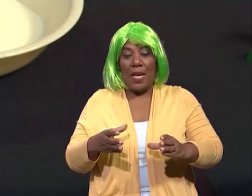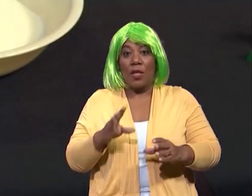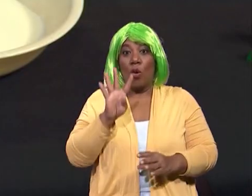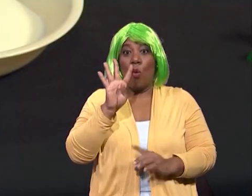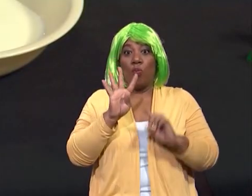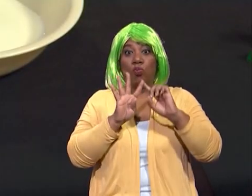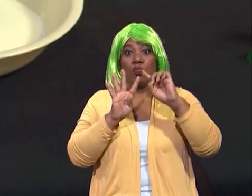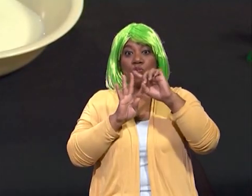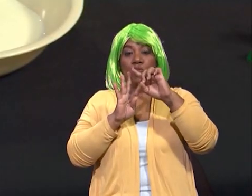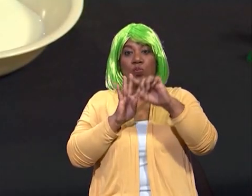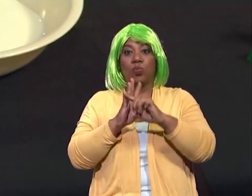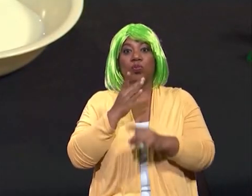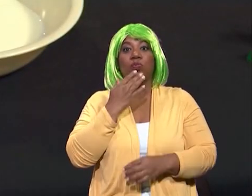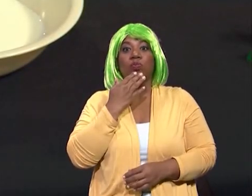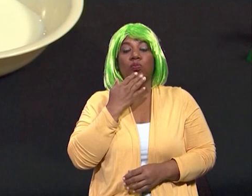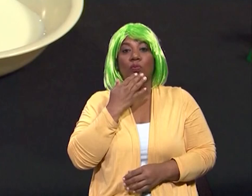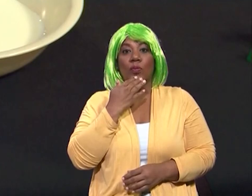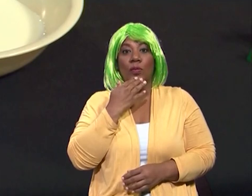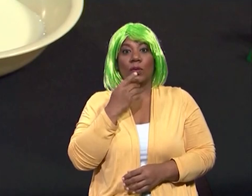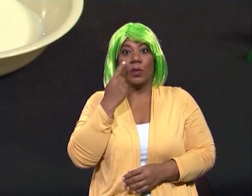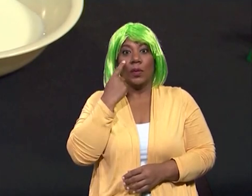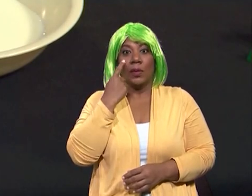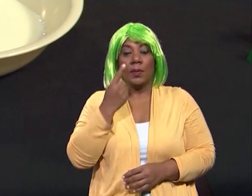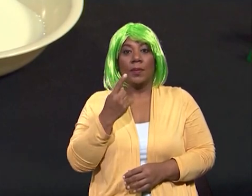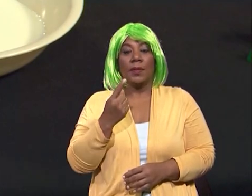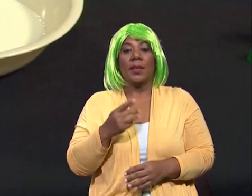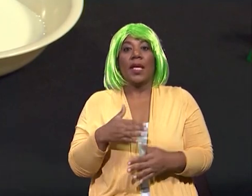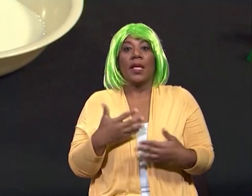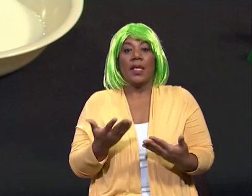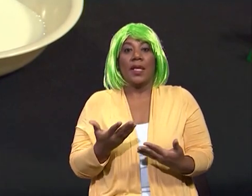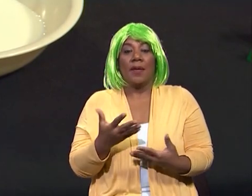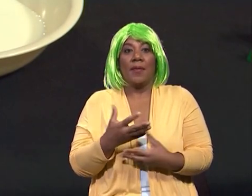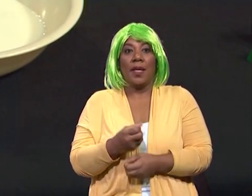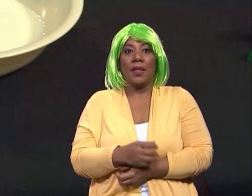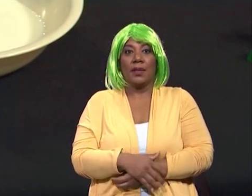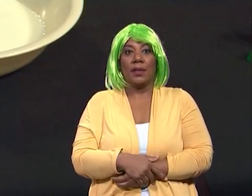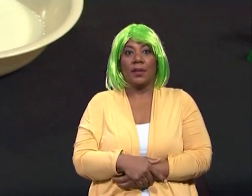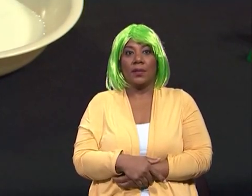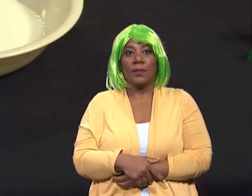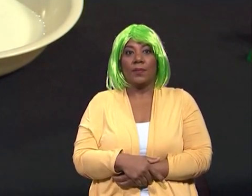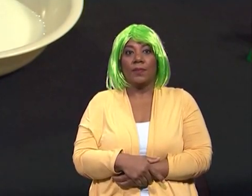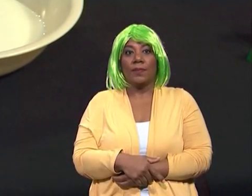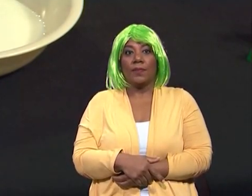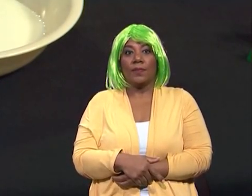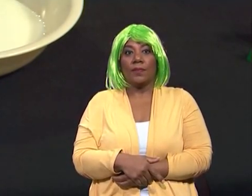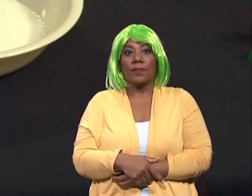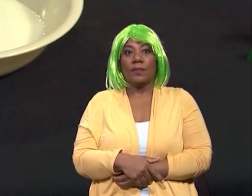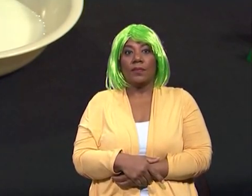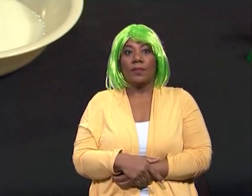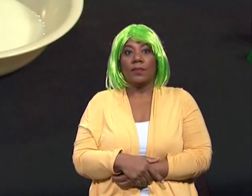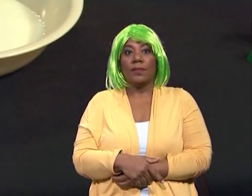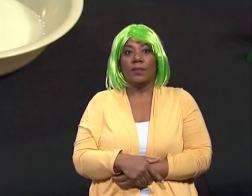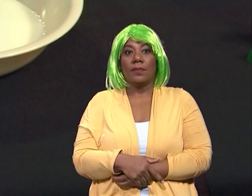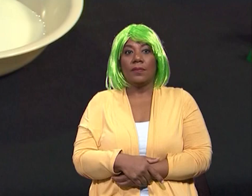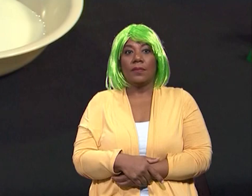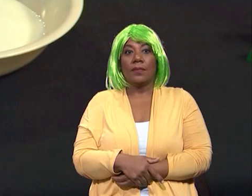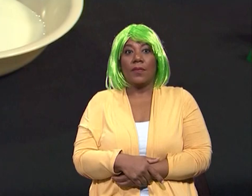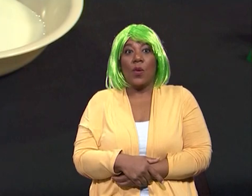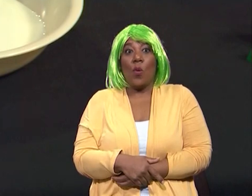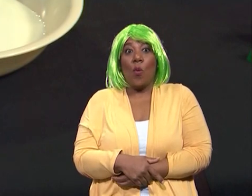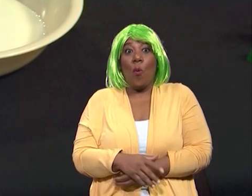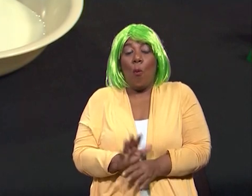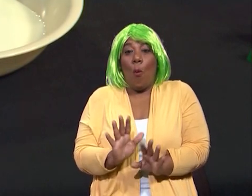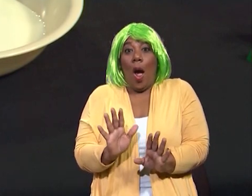Observamos. Bien, yo voy a comenzar primero. Ok. Sí, para que lo vea uno por uno. Yo voy a colocar el hisopo en